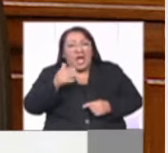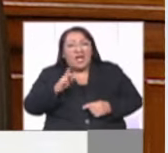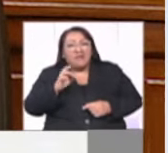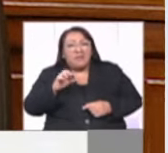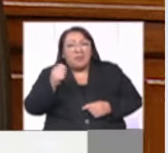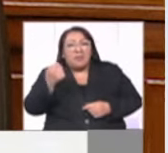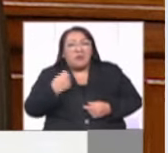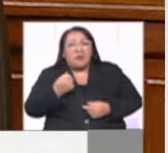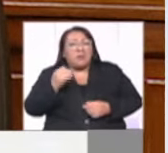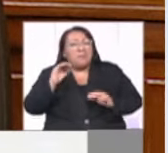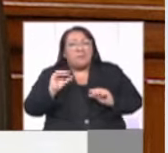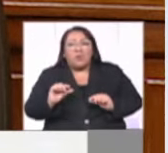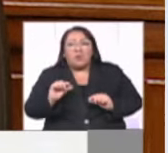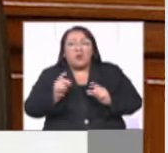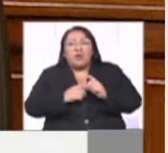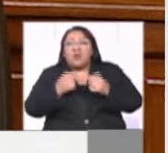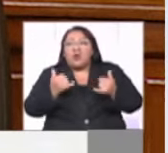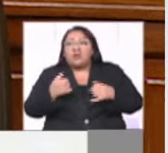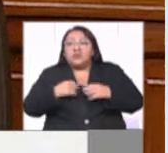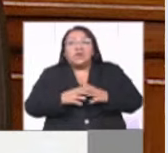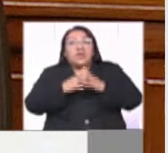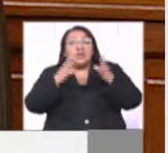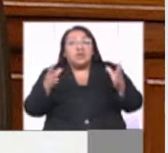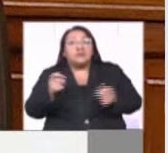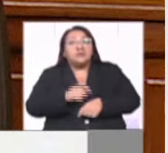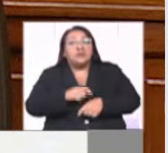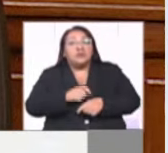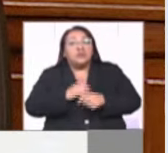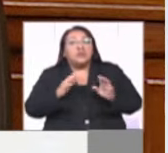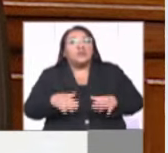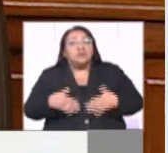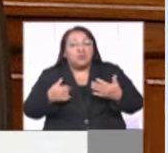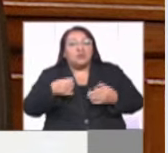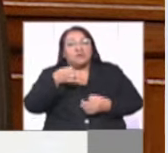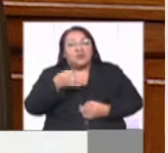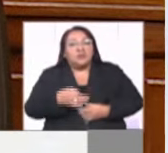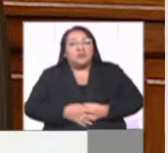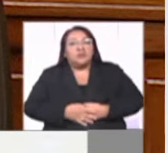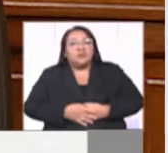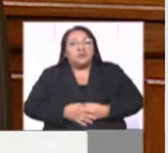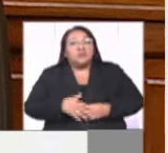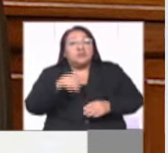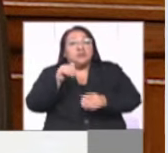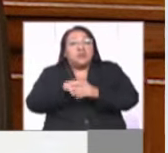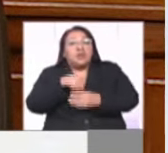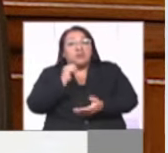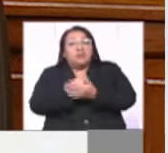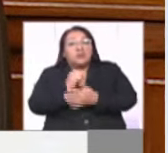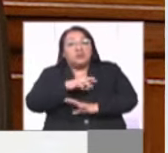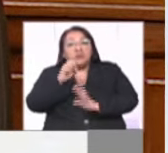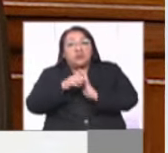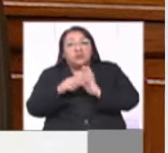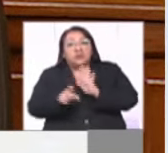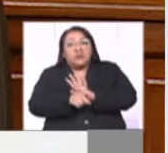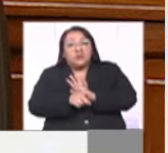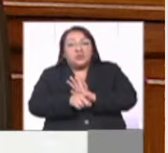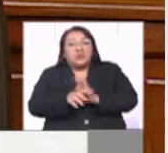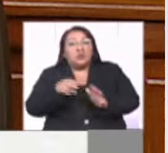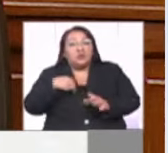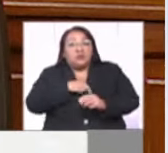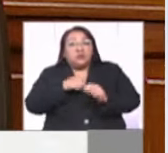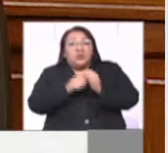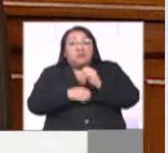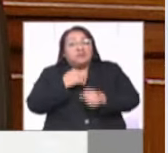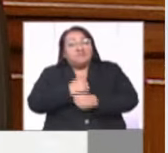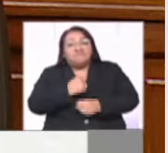AFPs? Colegas, hoy tenemos la gran oportunidad realmente, pues, de votar y aprobar este proyecto de ley. Nuestros